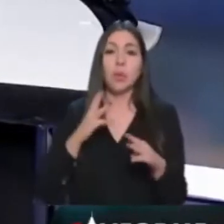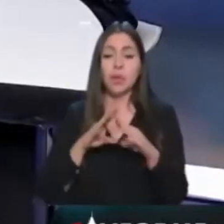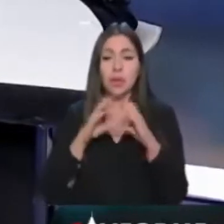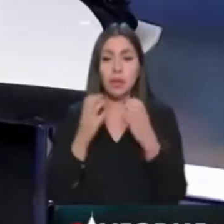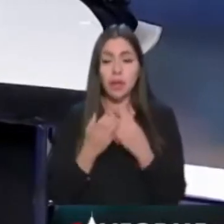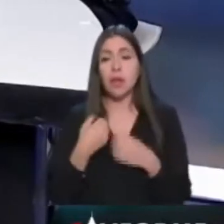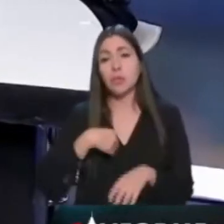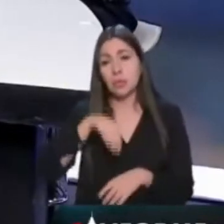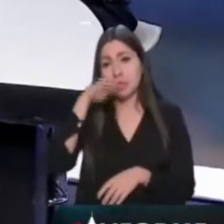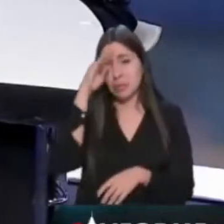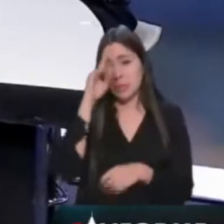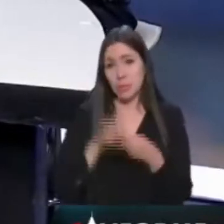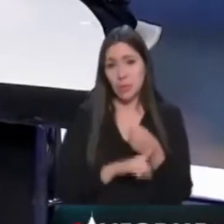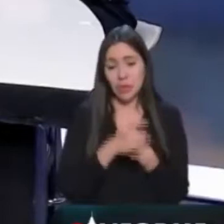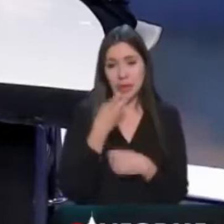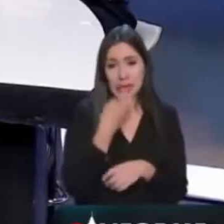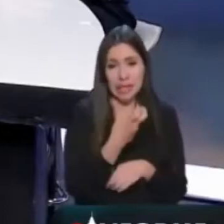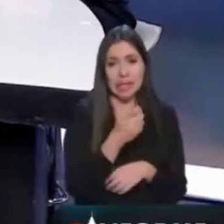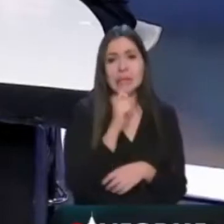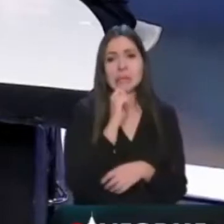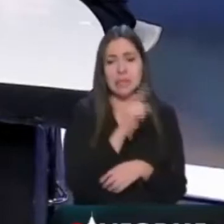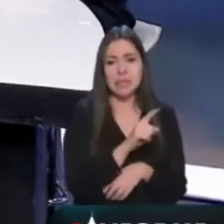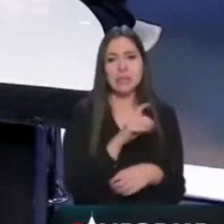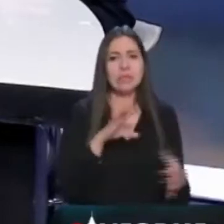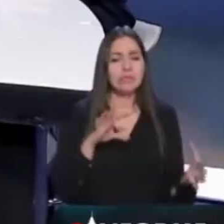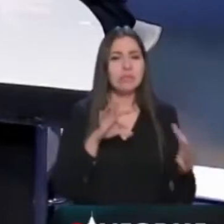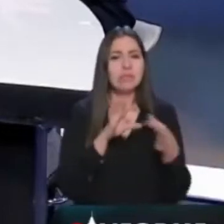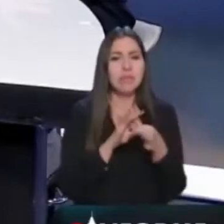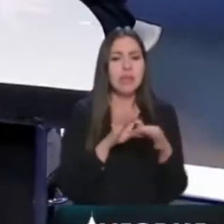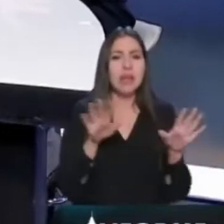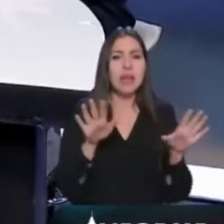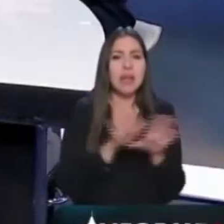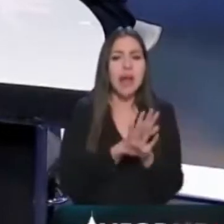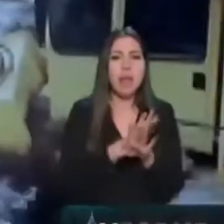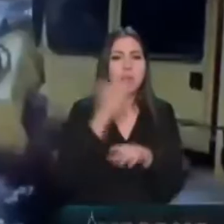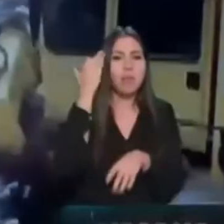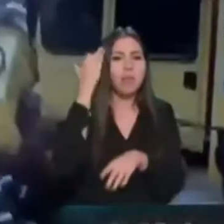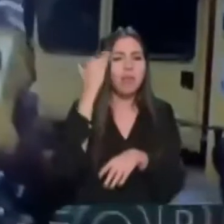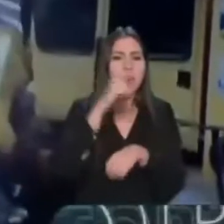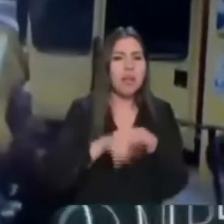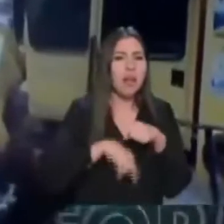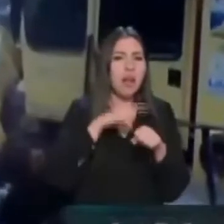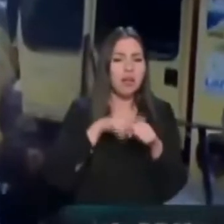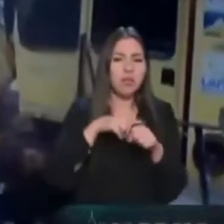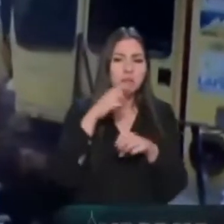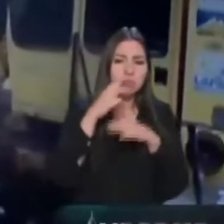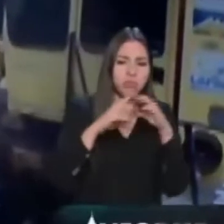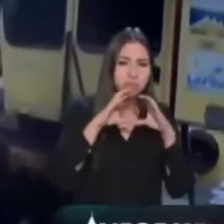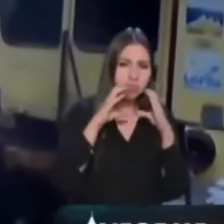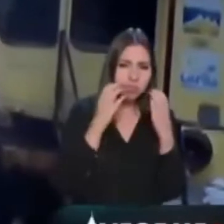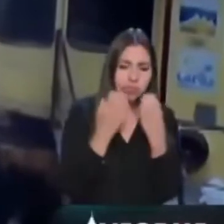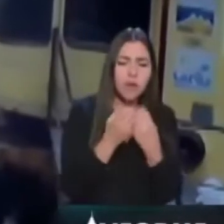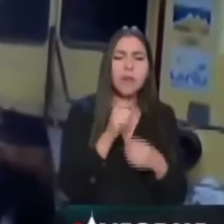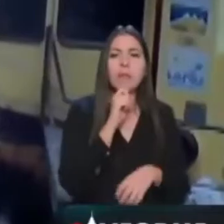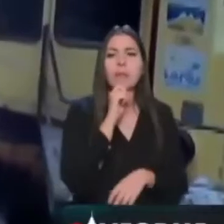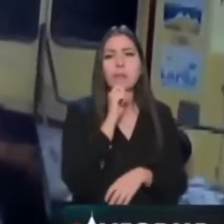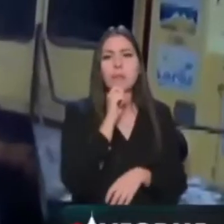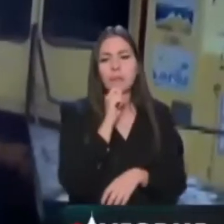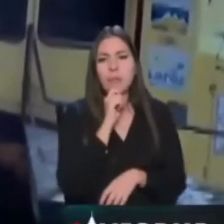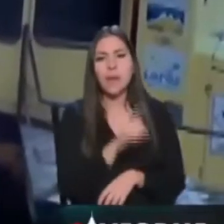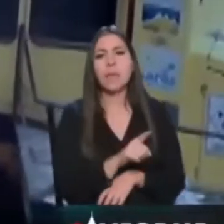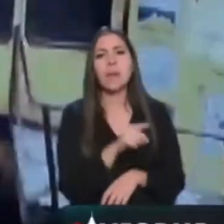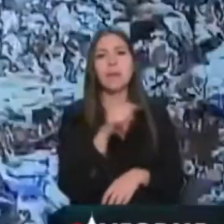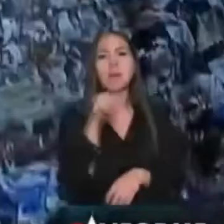está ligado con el asunto del cambio climático y, como lo dije ya hace un momento, con el asunto de lo que menciona